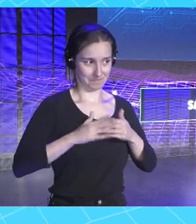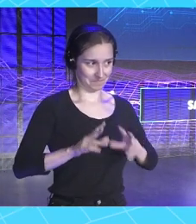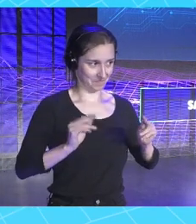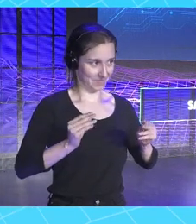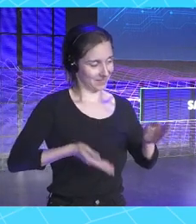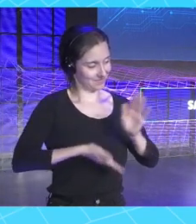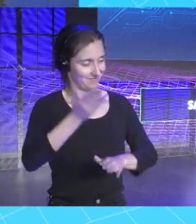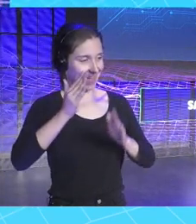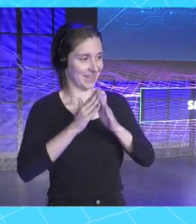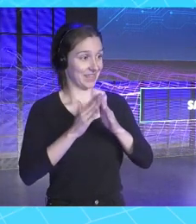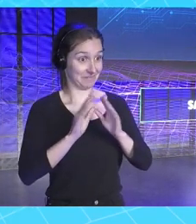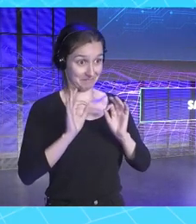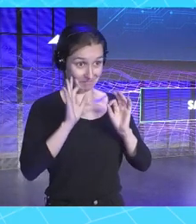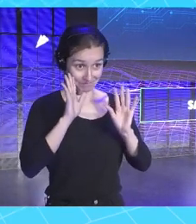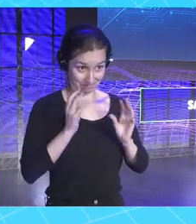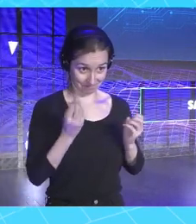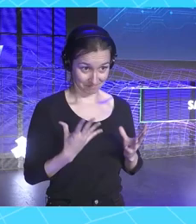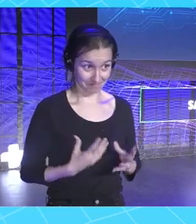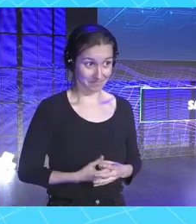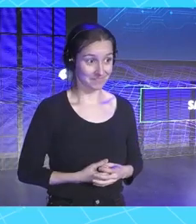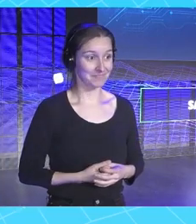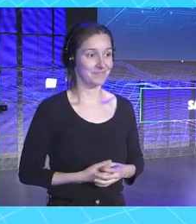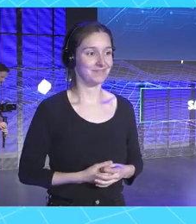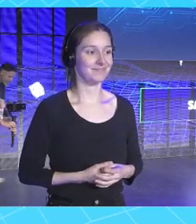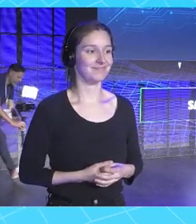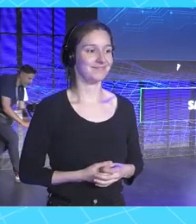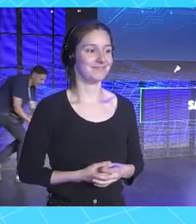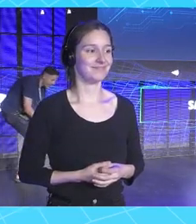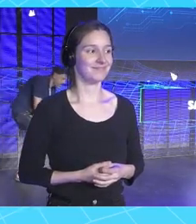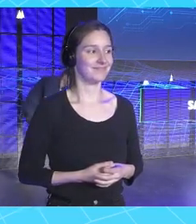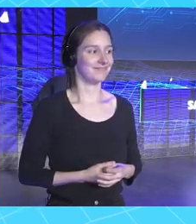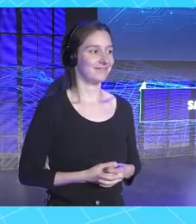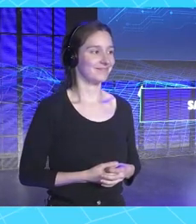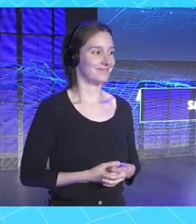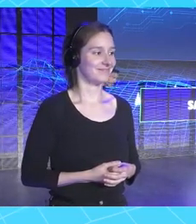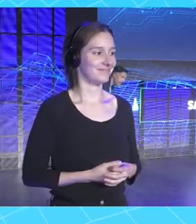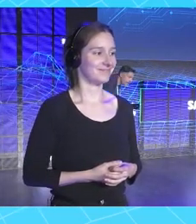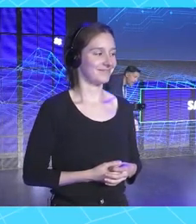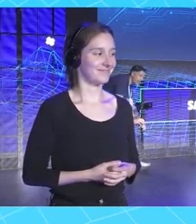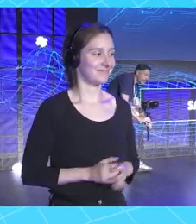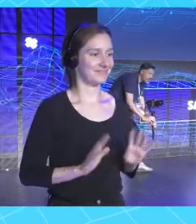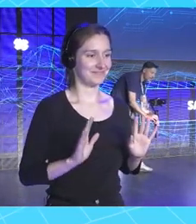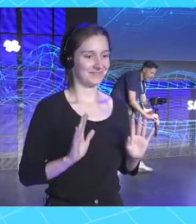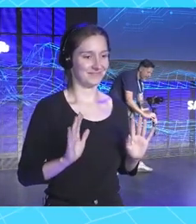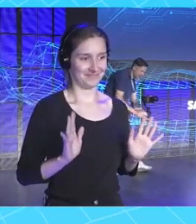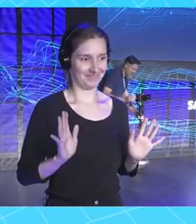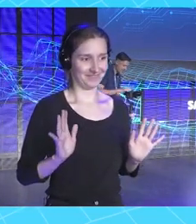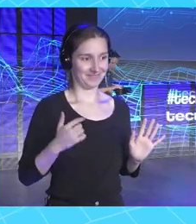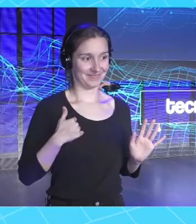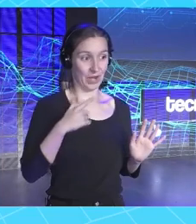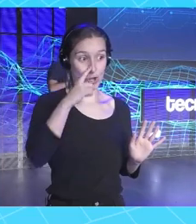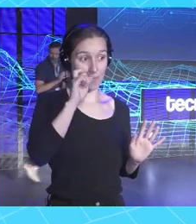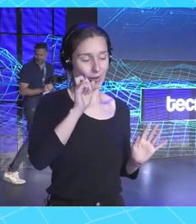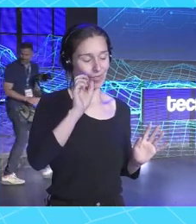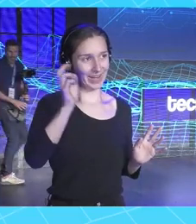vale os dejo ir a casa os parece nada nada con el con el vamos a hacerlo con él eso no me acordaba